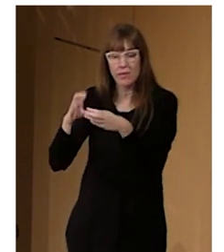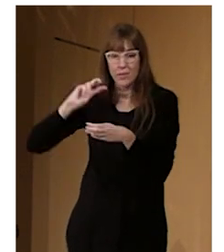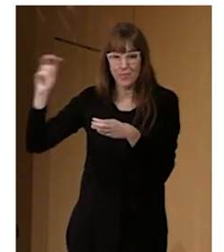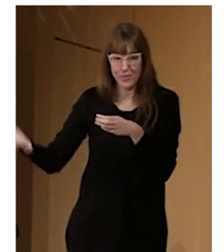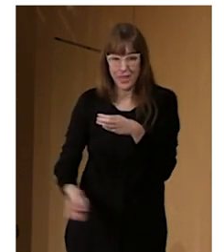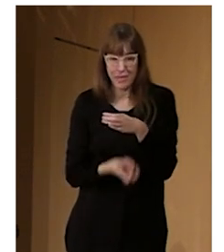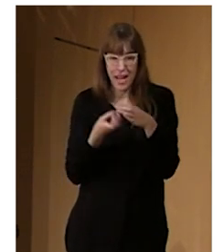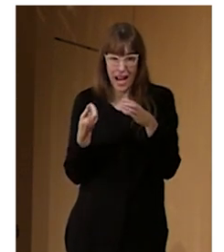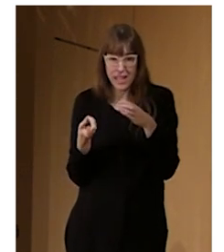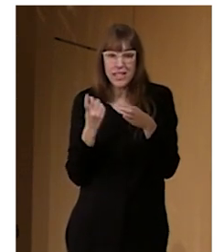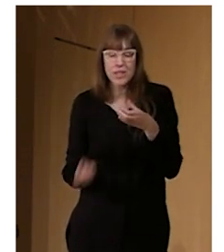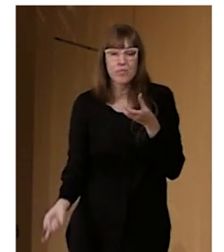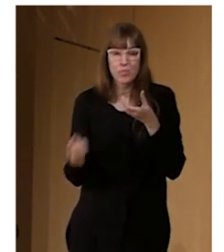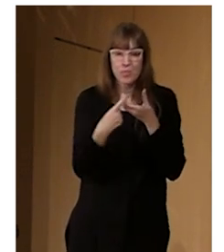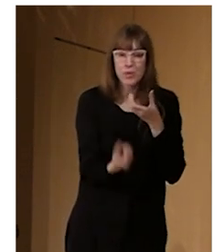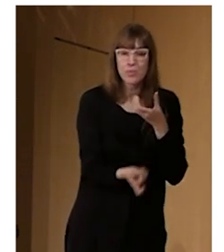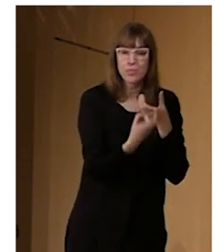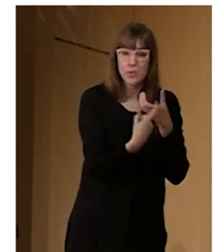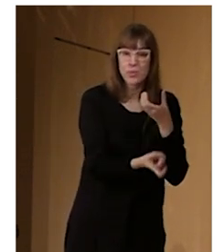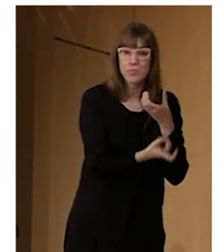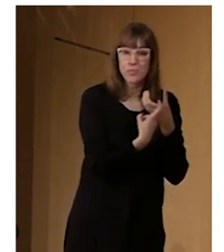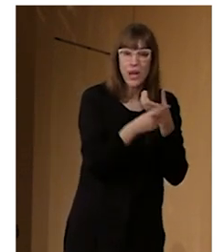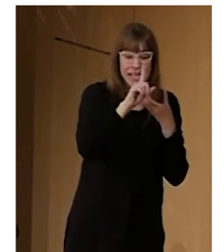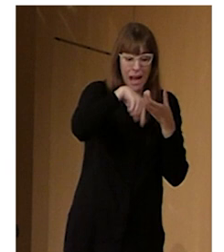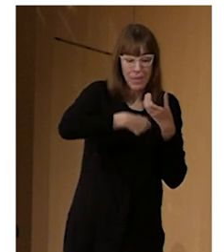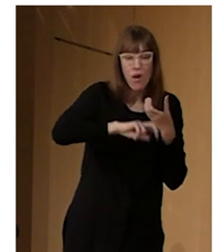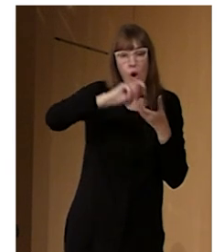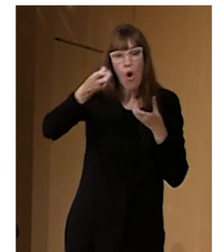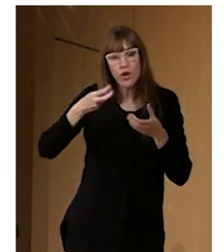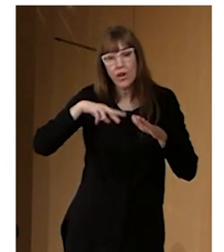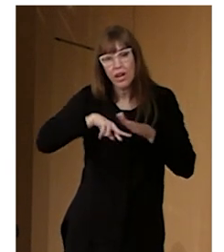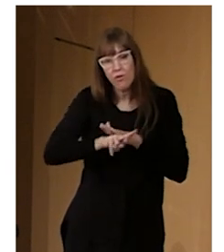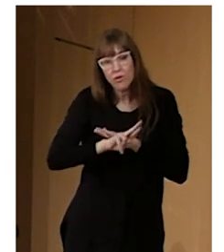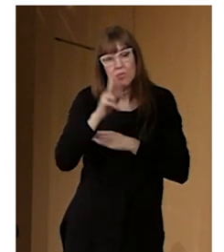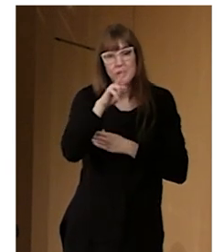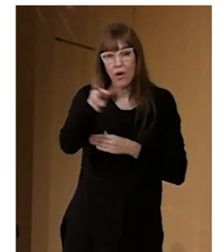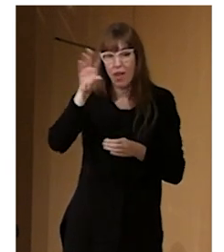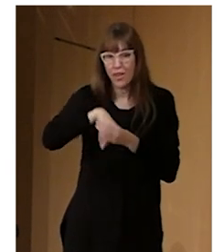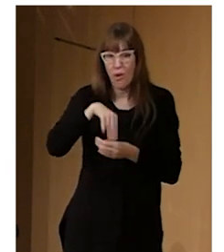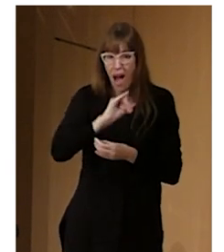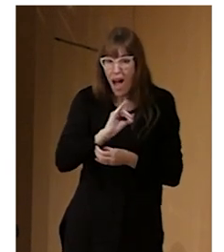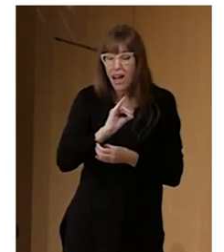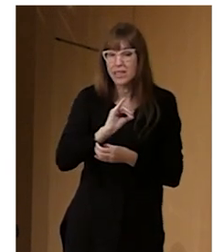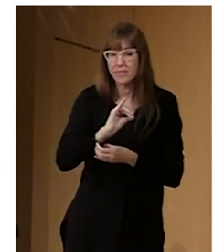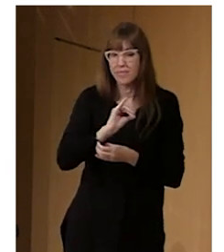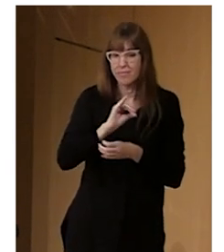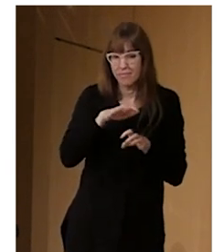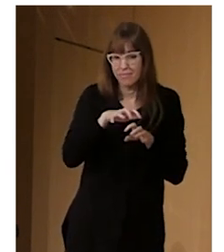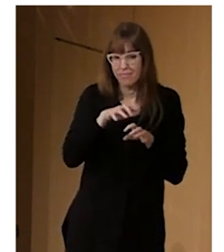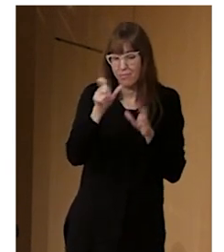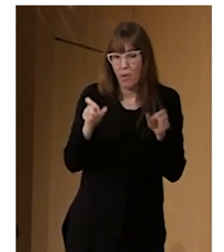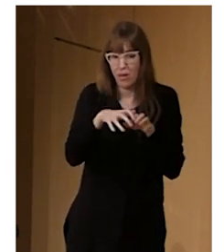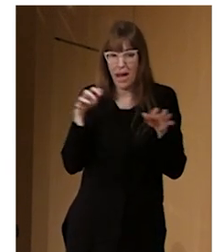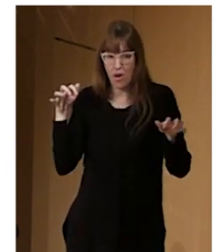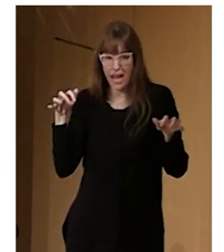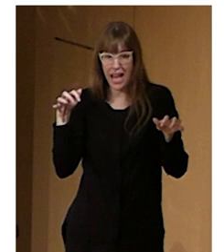otros muchos recursos que dispone el museo para públicos más amplios y que creo que lo pueden ir haciendo de un modo